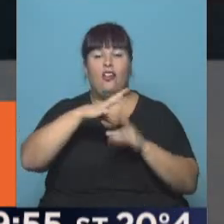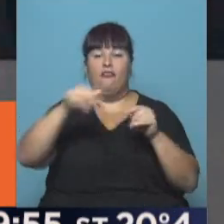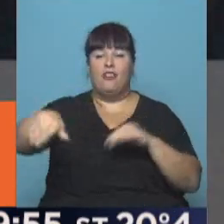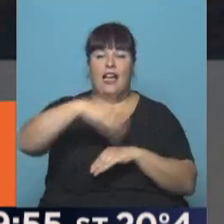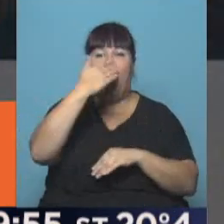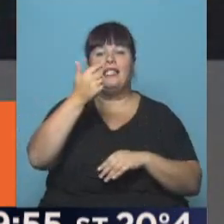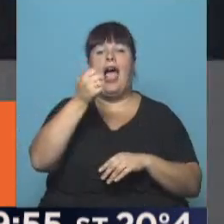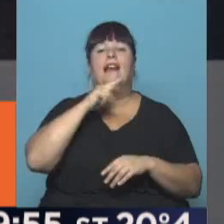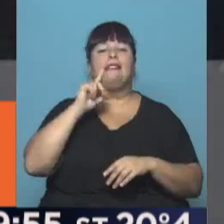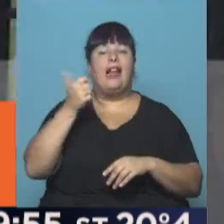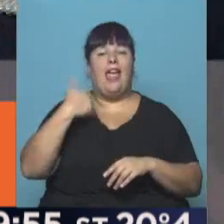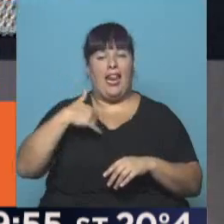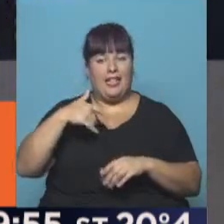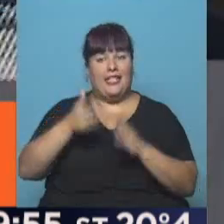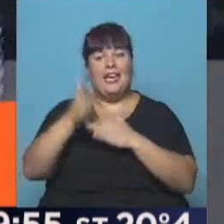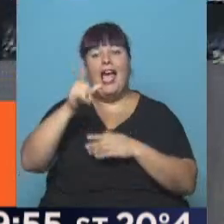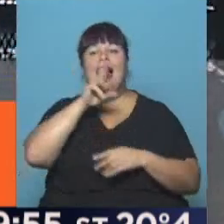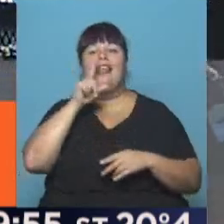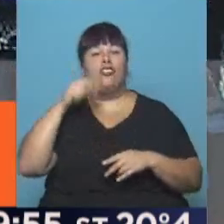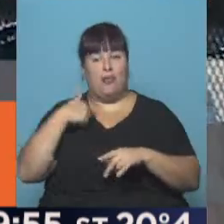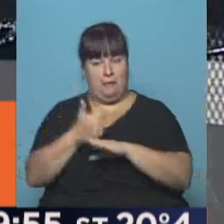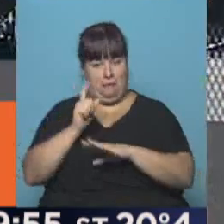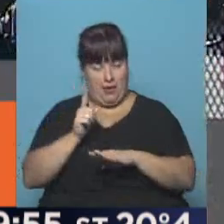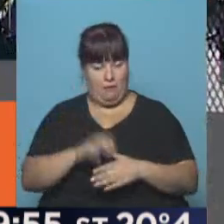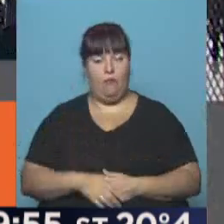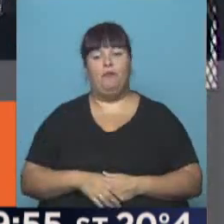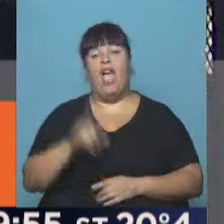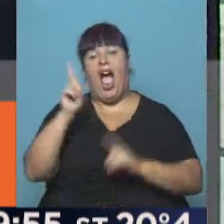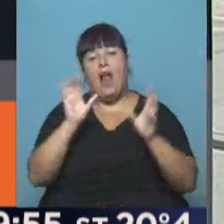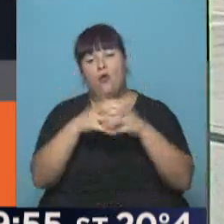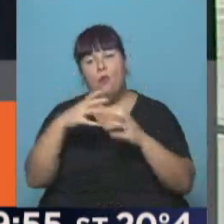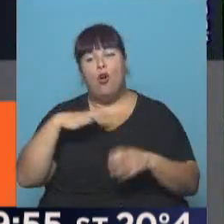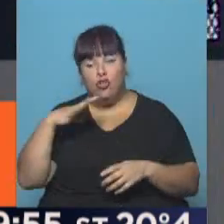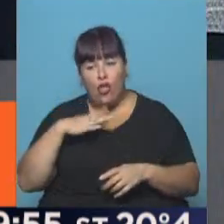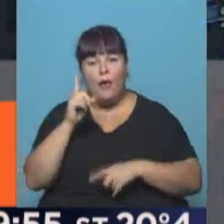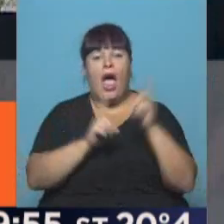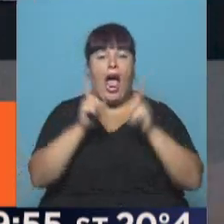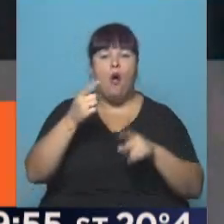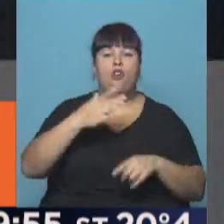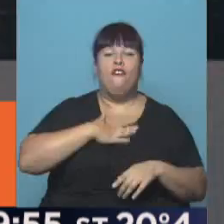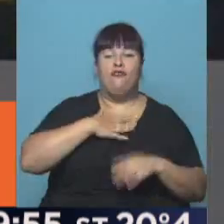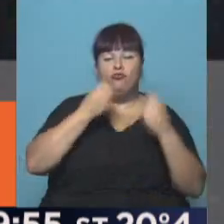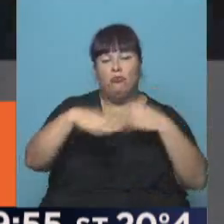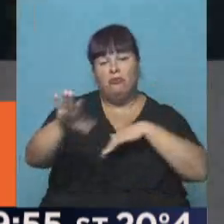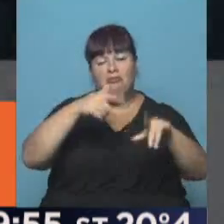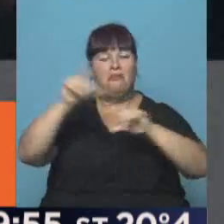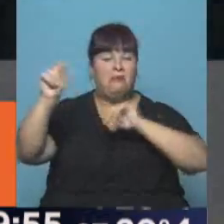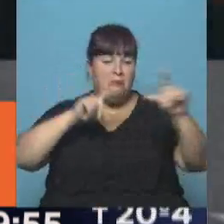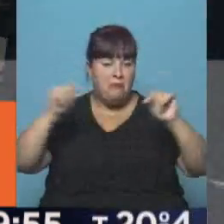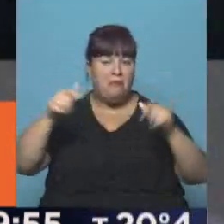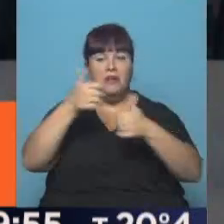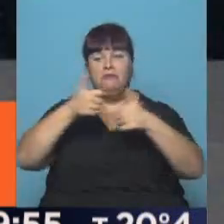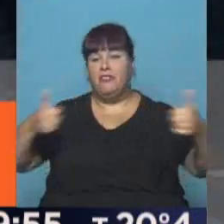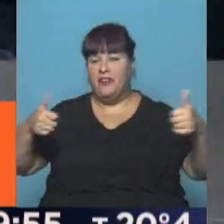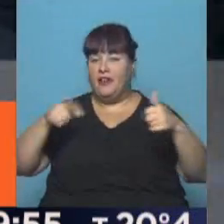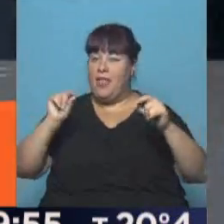calle Antártida Argentina, aquí sobre la calle de Letonia, donde estamos nosotros. Quedan algunas agrupaciones, algunos militantes sueltos que ya se van retirando. El operativo de